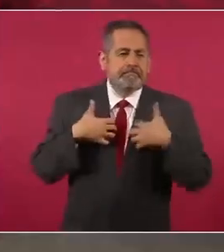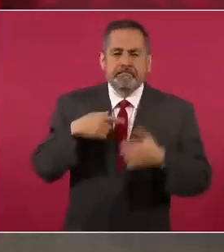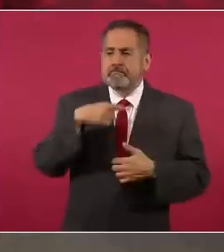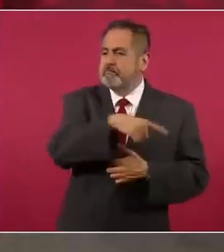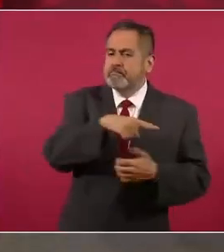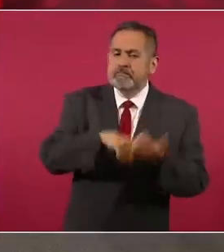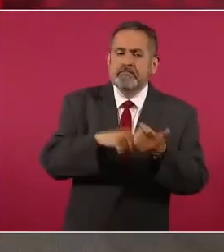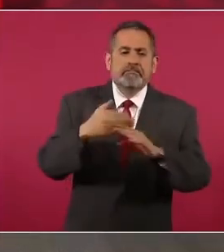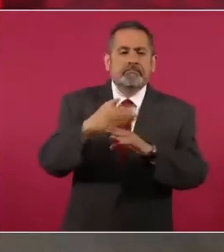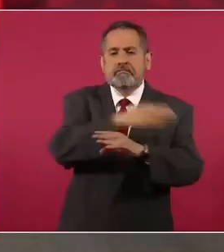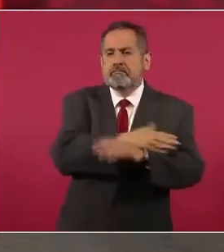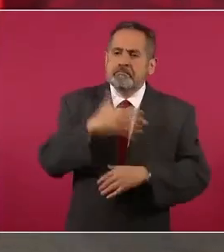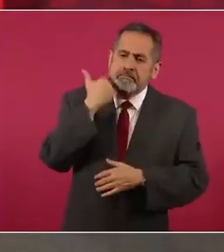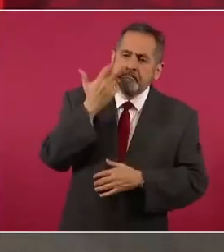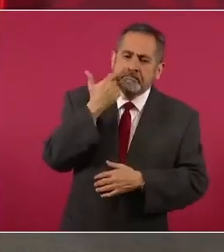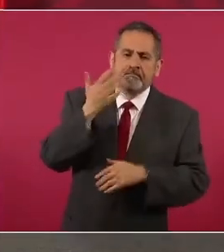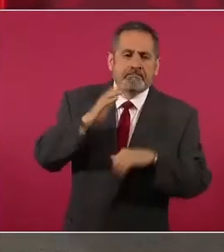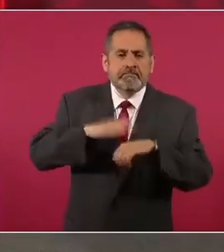corrupción,